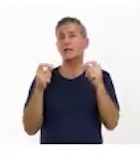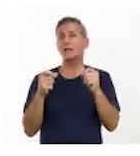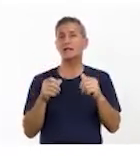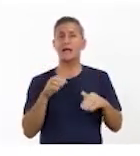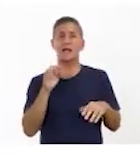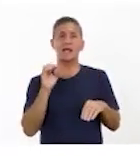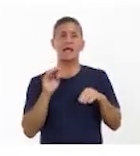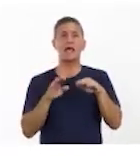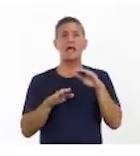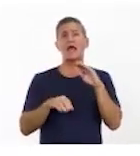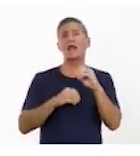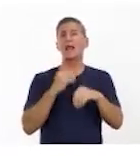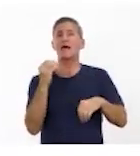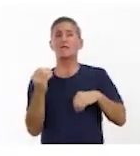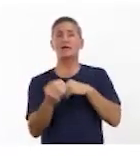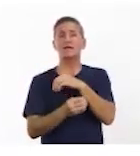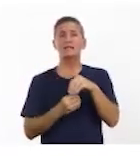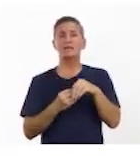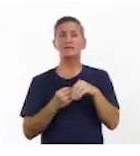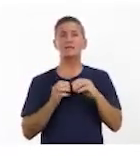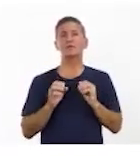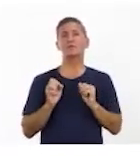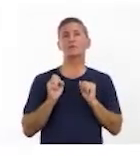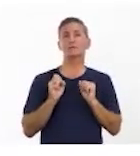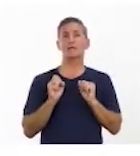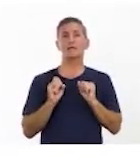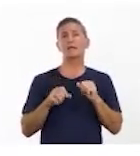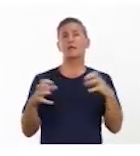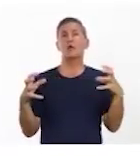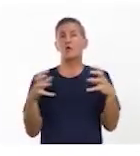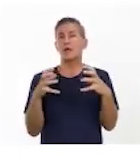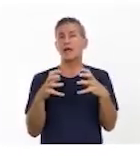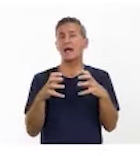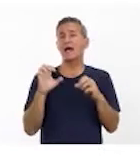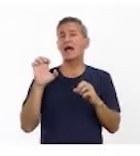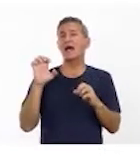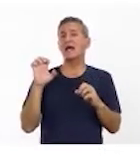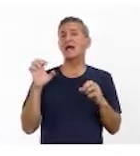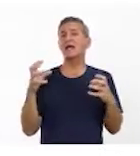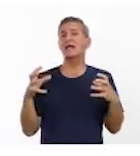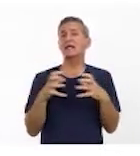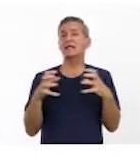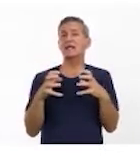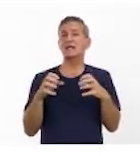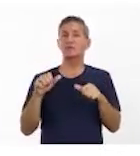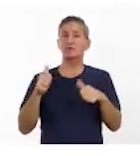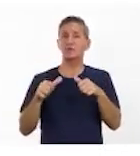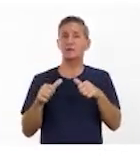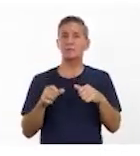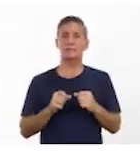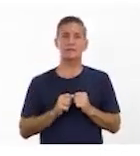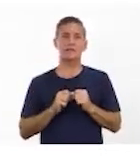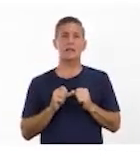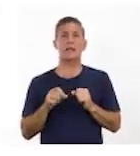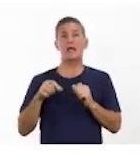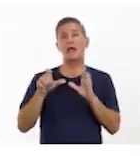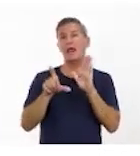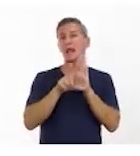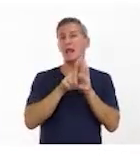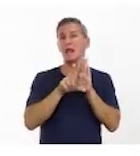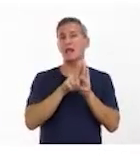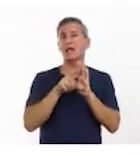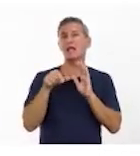la variación de entalpía de una reacción química aplicando la ley de Hess.